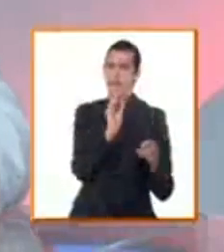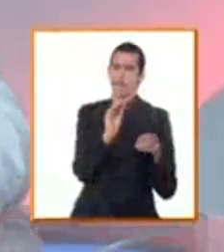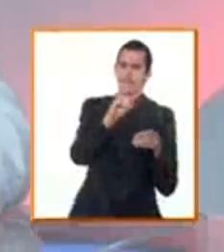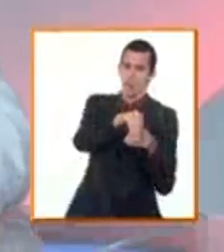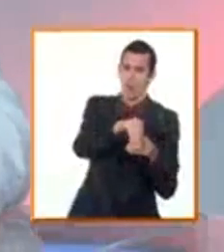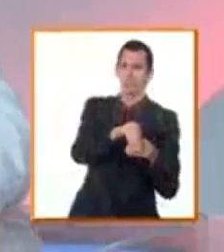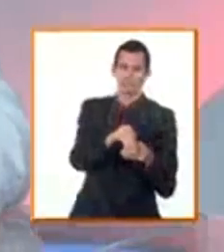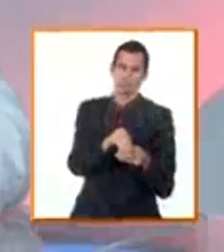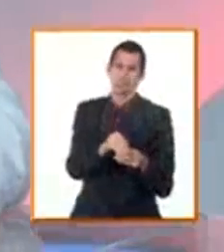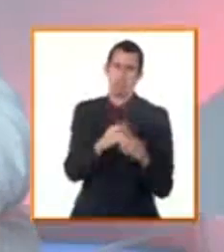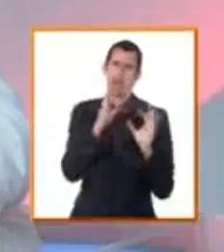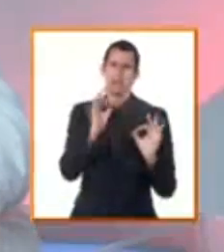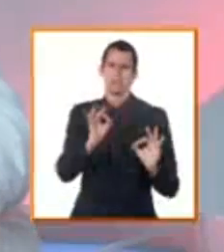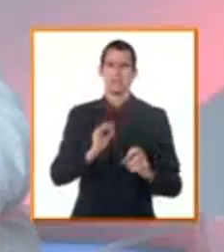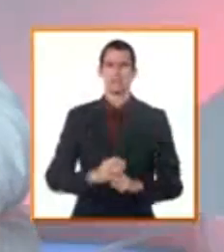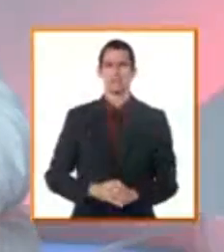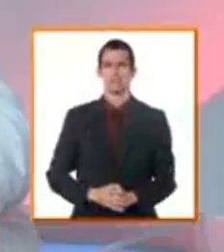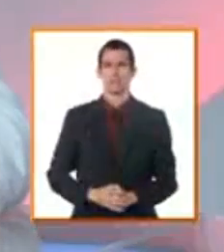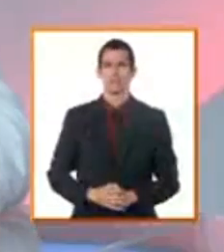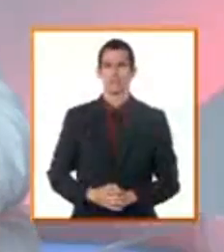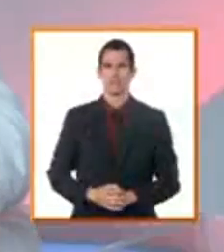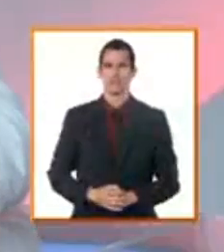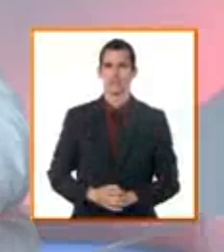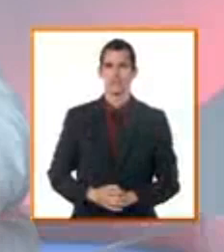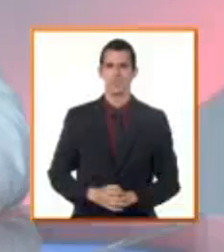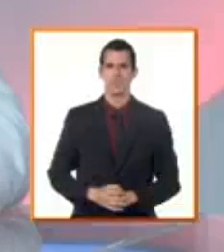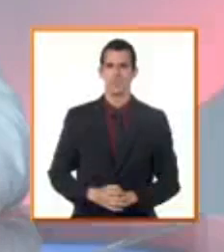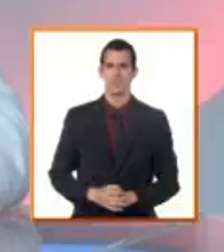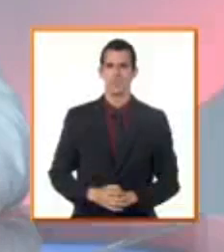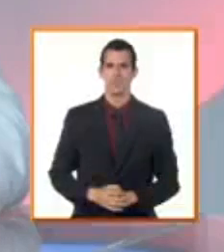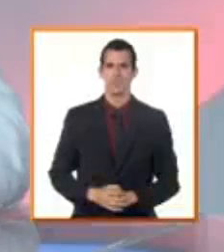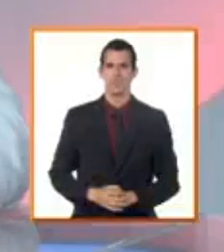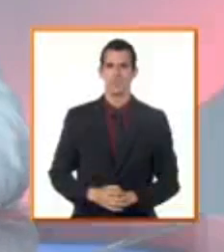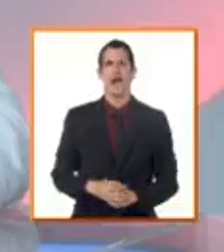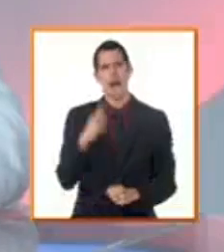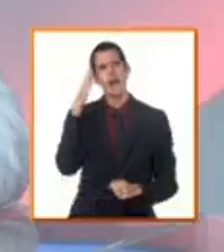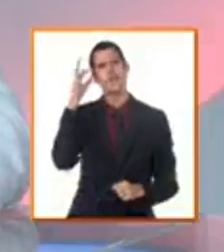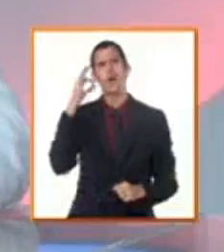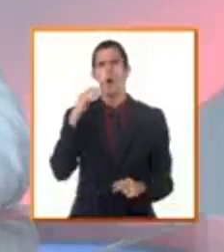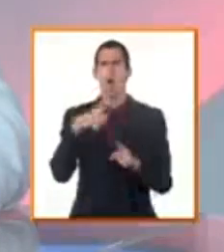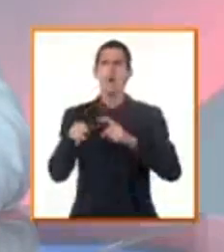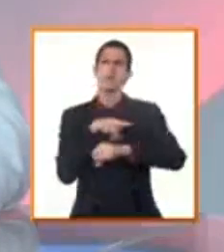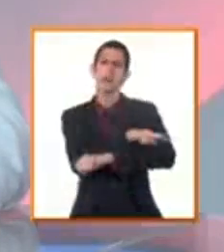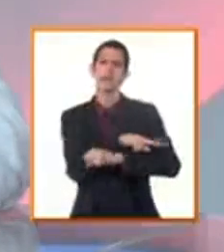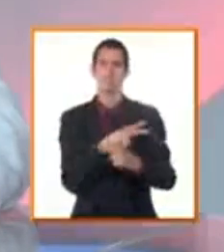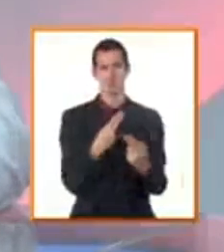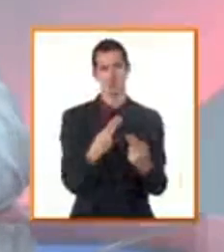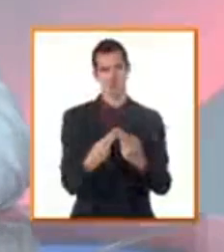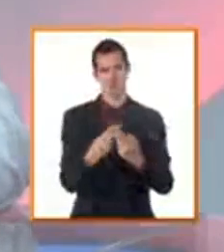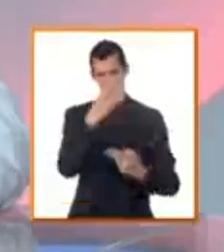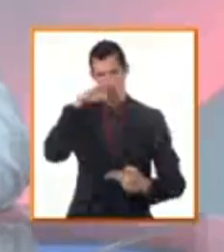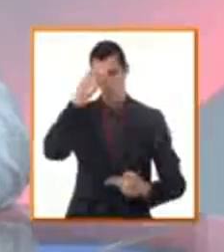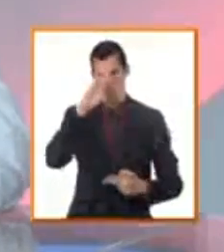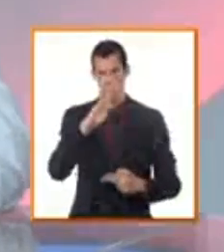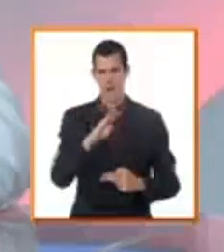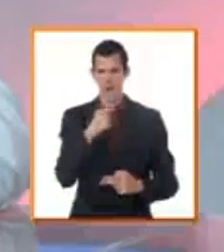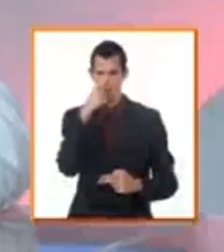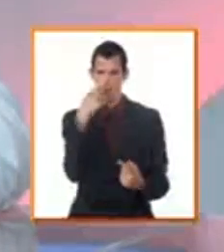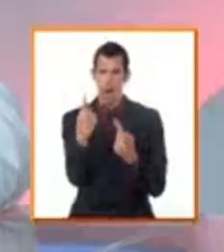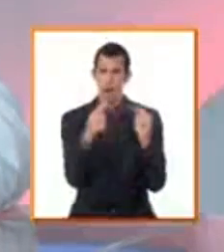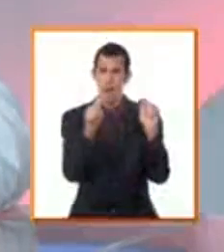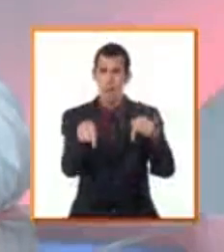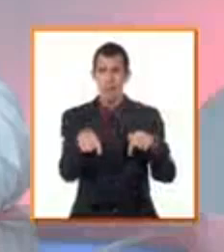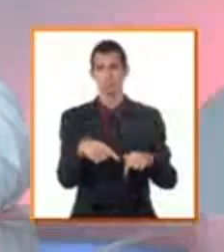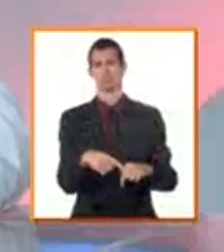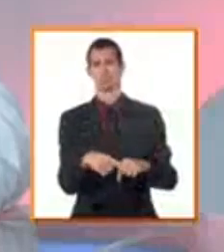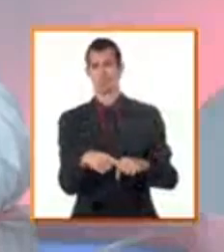un contenedor, y por lo tanto Cuba no es de riesgo para el resto de los países en el tema de droga. Por lo tanto, nos parece que también eso se han montado para buscar los